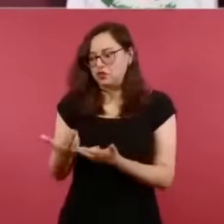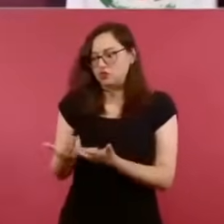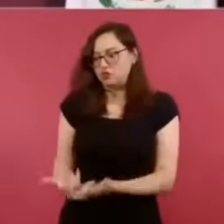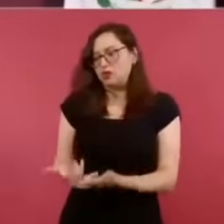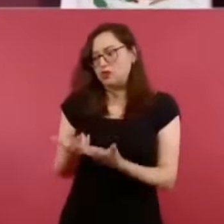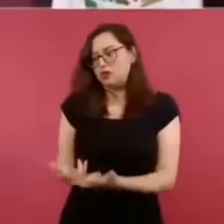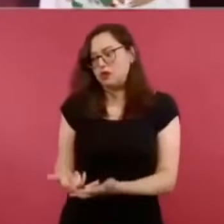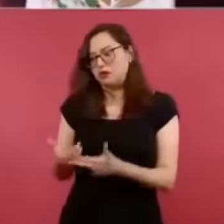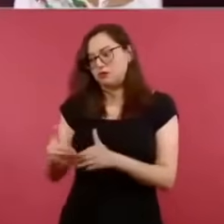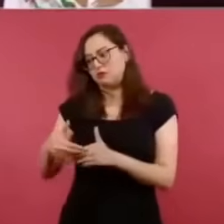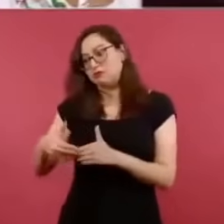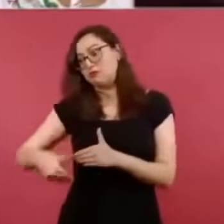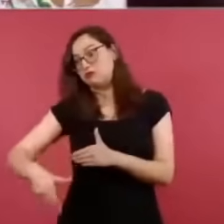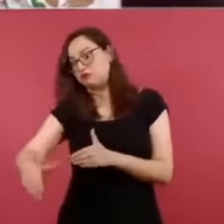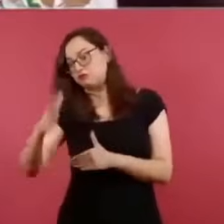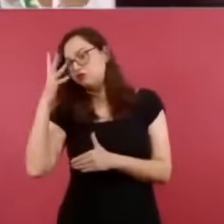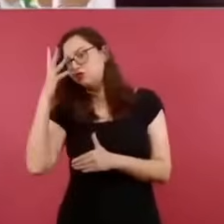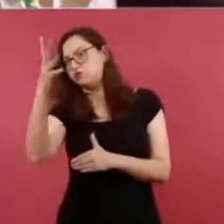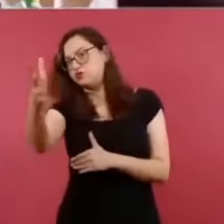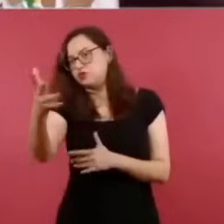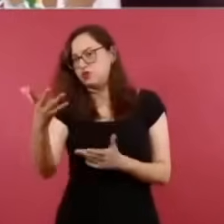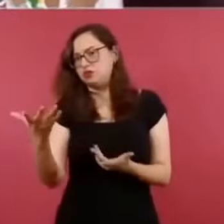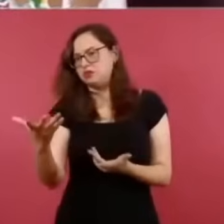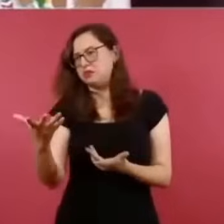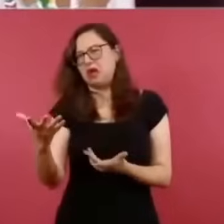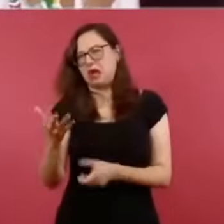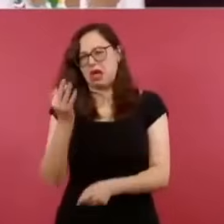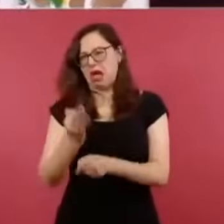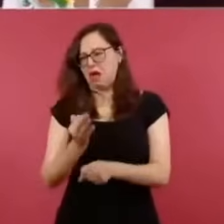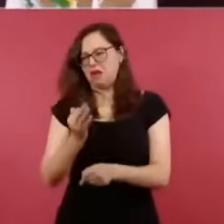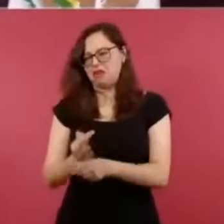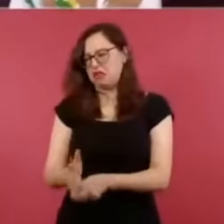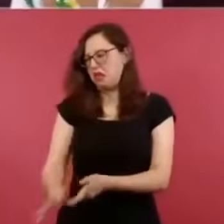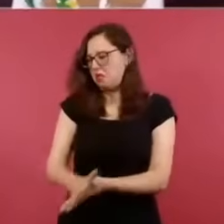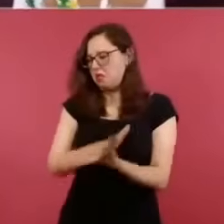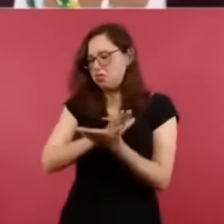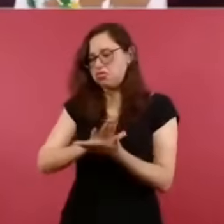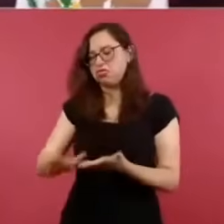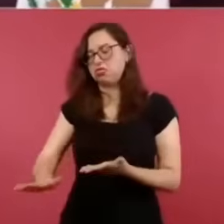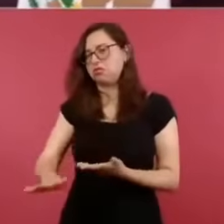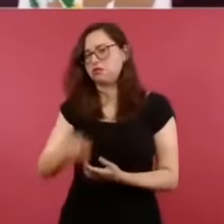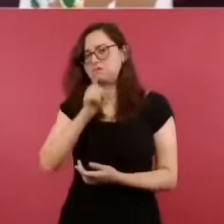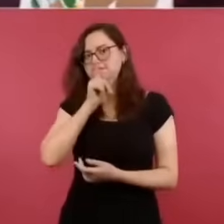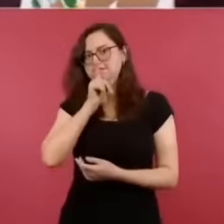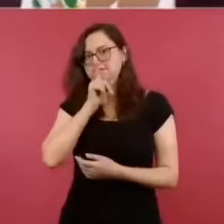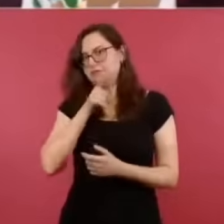disponer de la herencia de las nuevas generaciones,